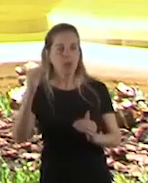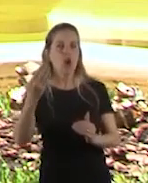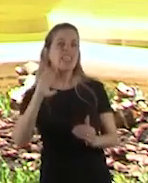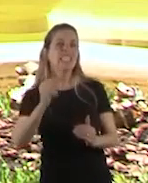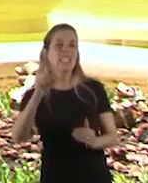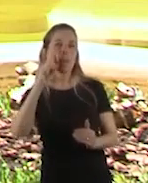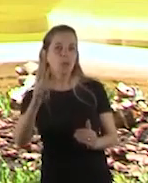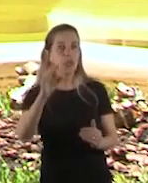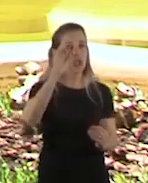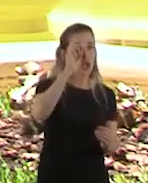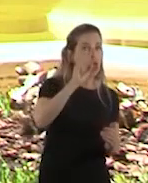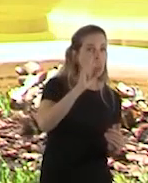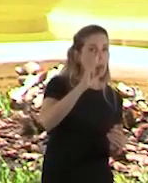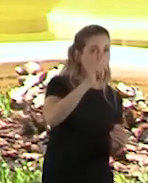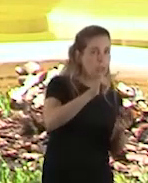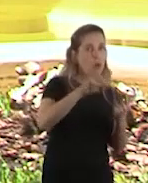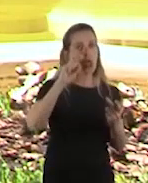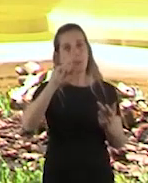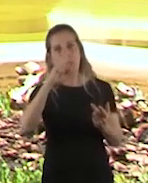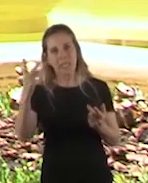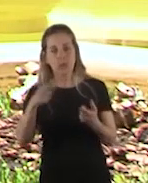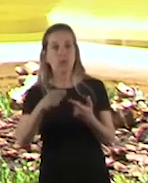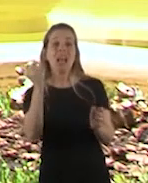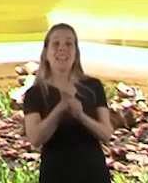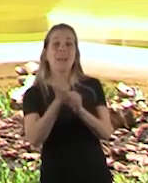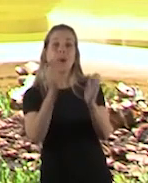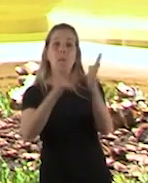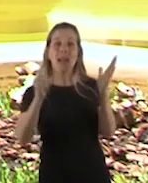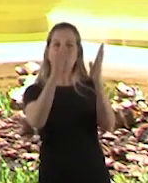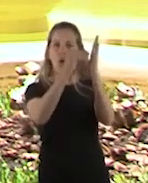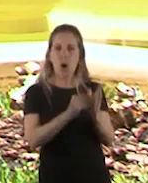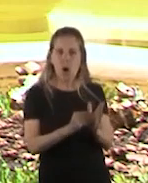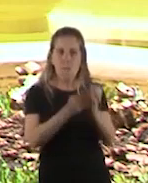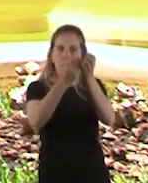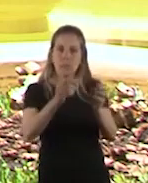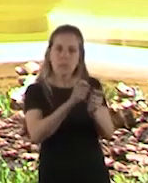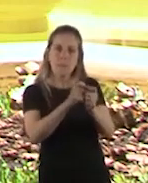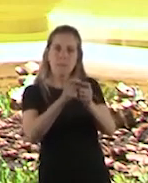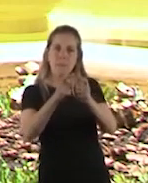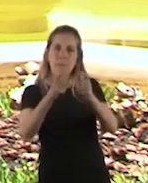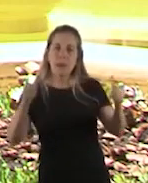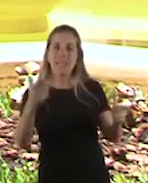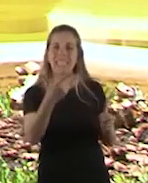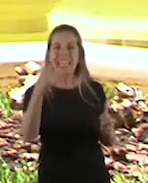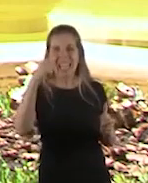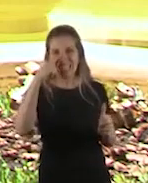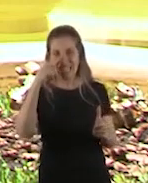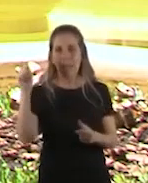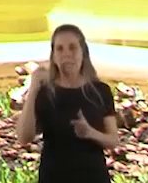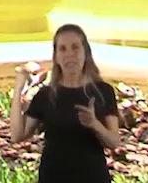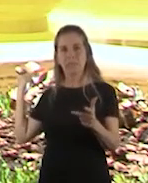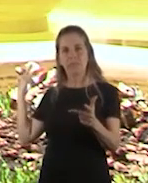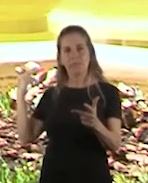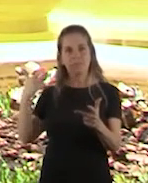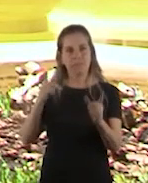2022. El empleo registrado comenzó un crecimiento que lleva 37 meses ininterrumpidos,